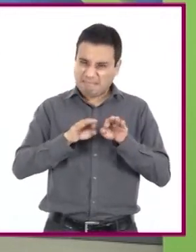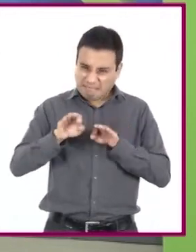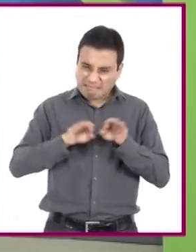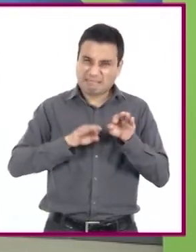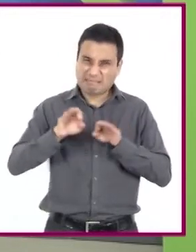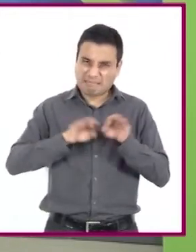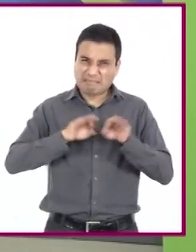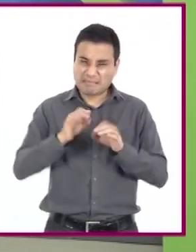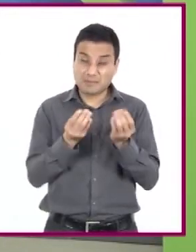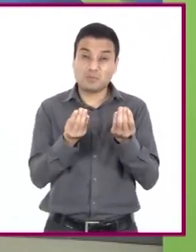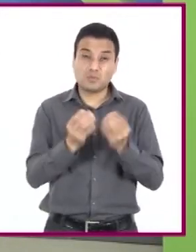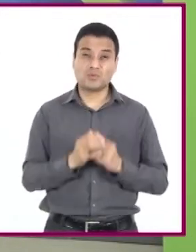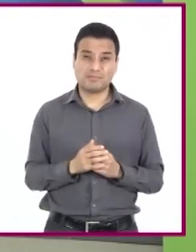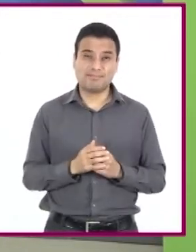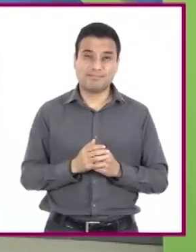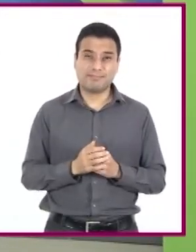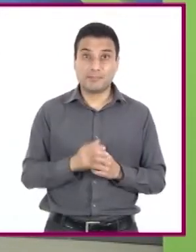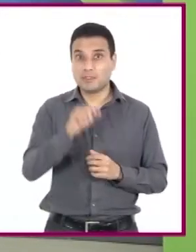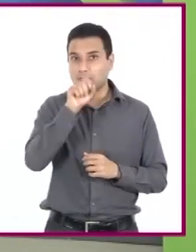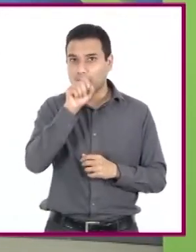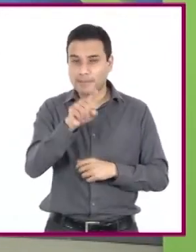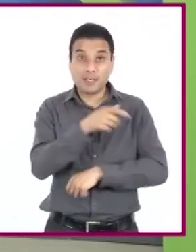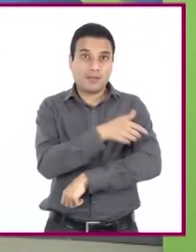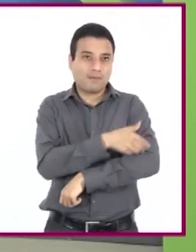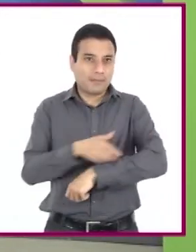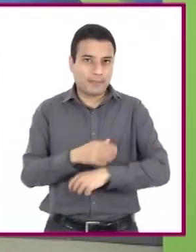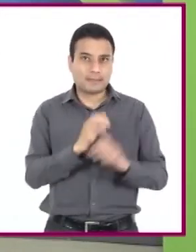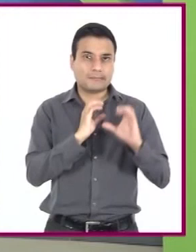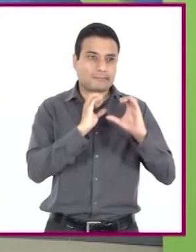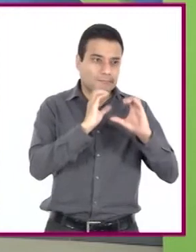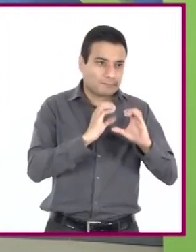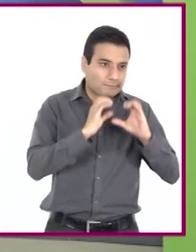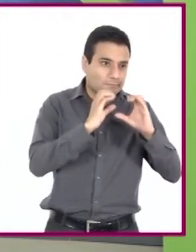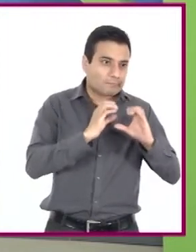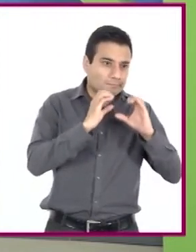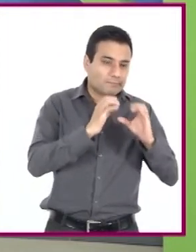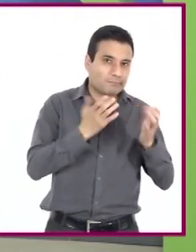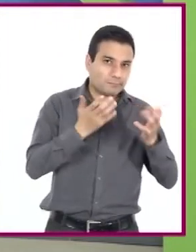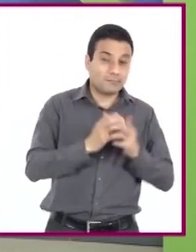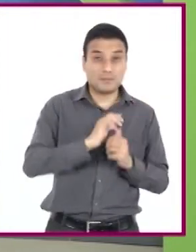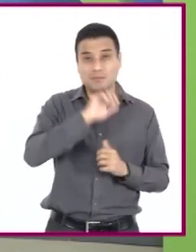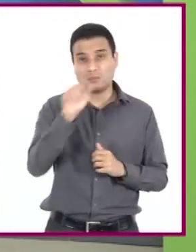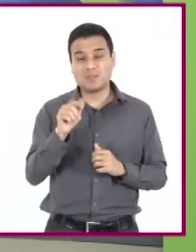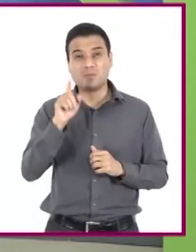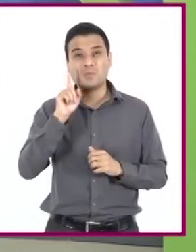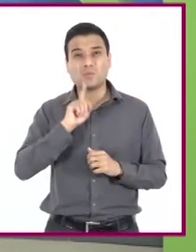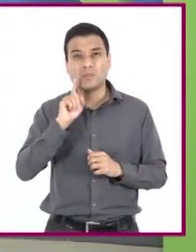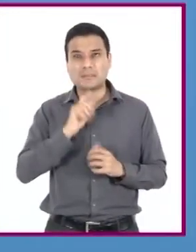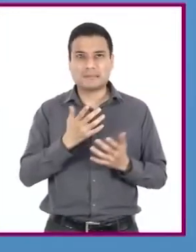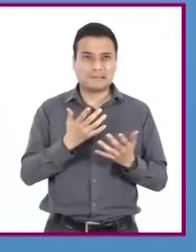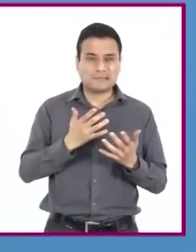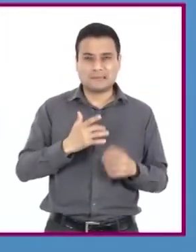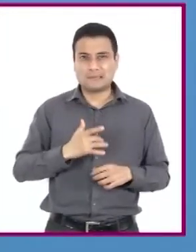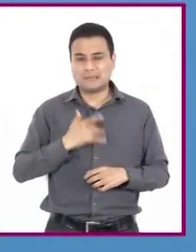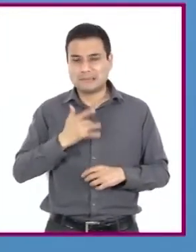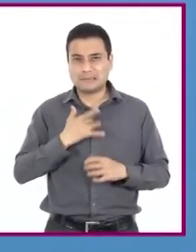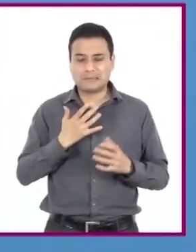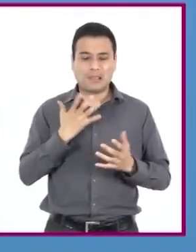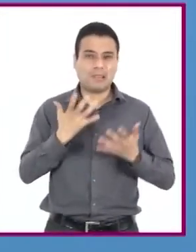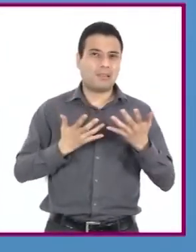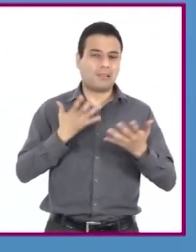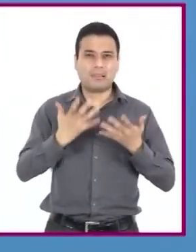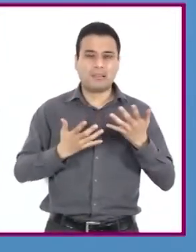profesionales para tener una familia, lo que repercute en su bienestar personal y económico.